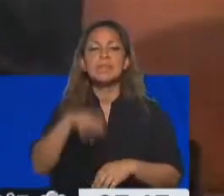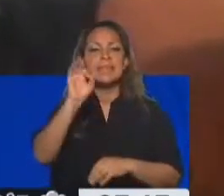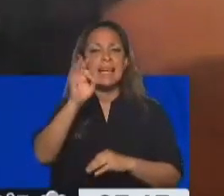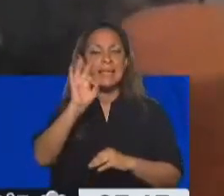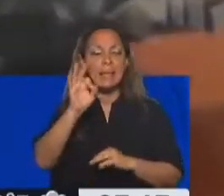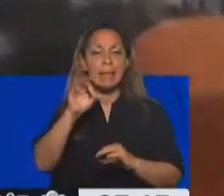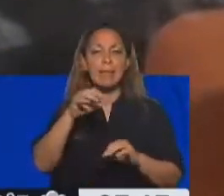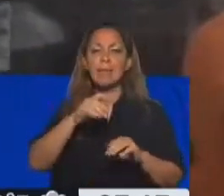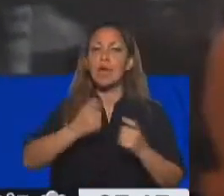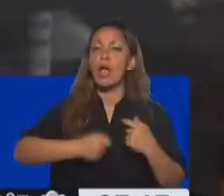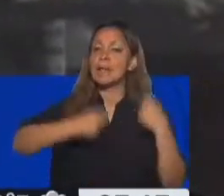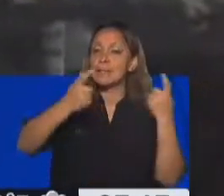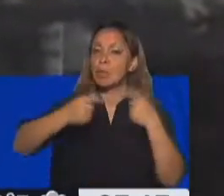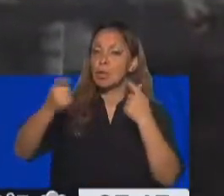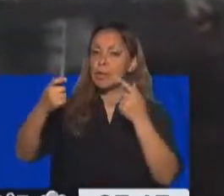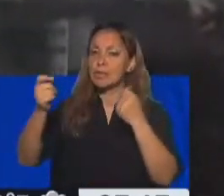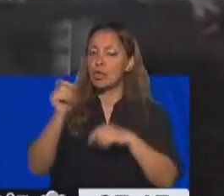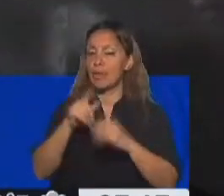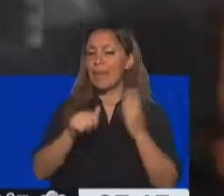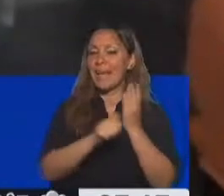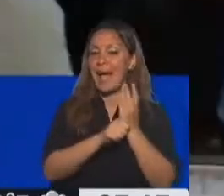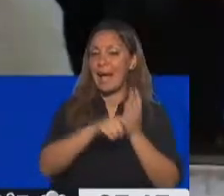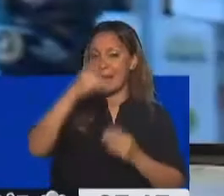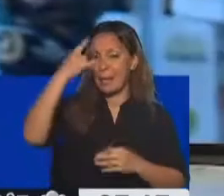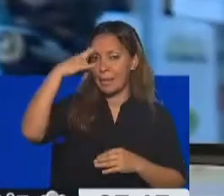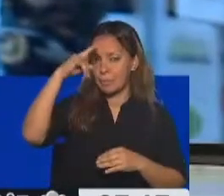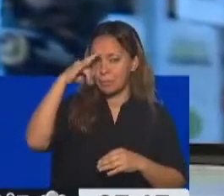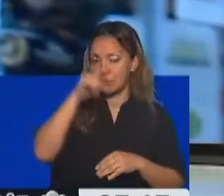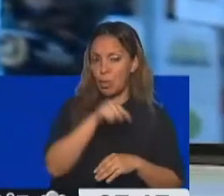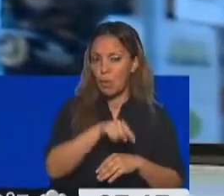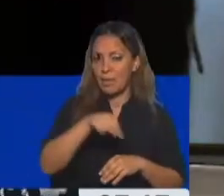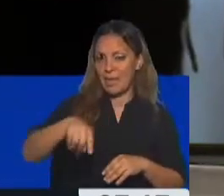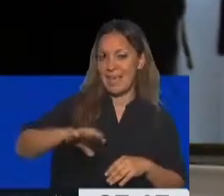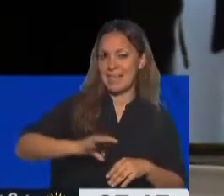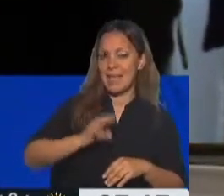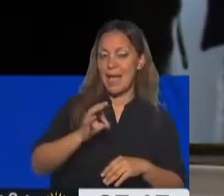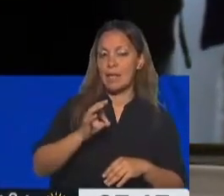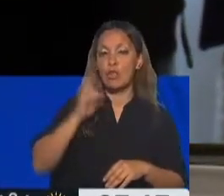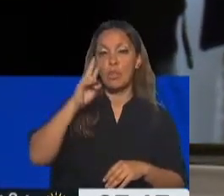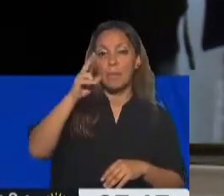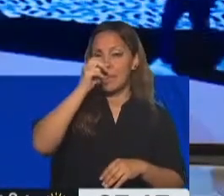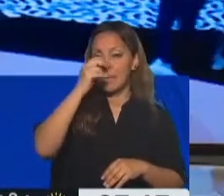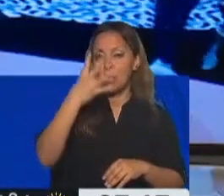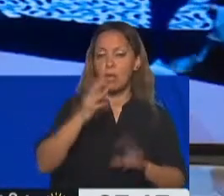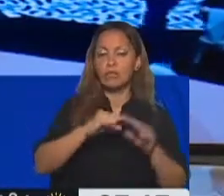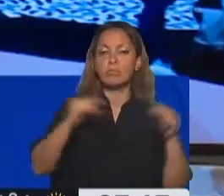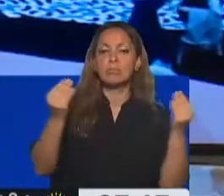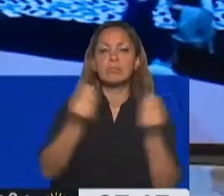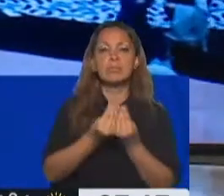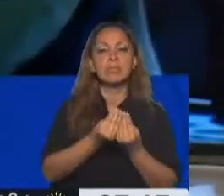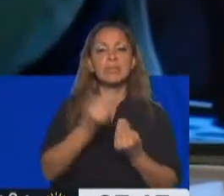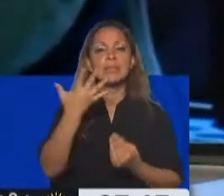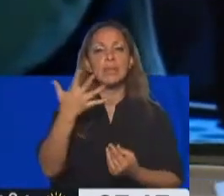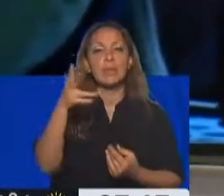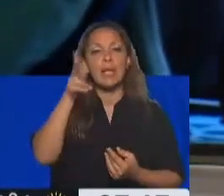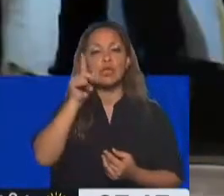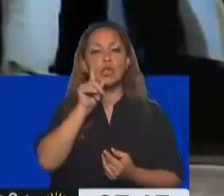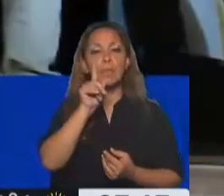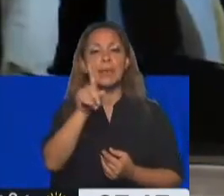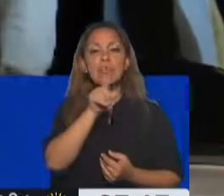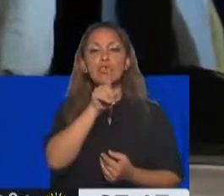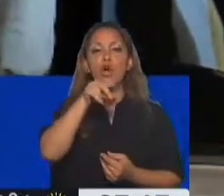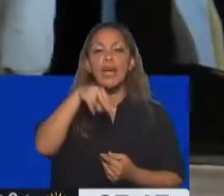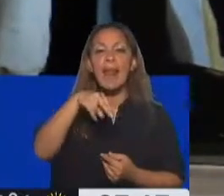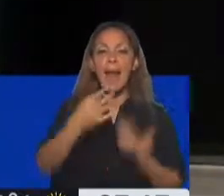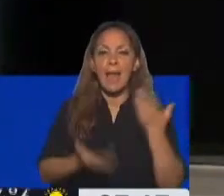de carne bobina en agosto de este 2024 fueron de unas 58,000 toneladas esto